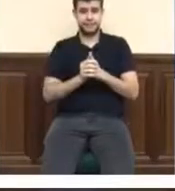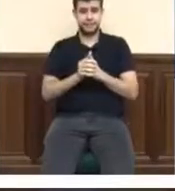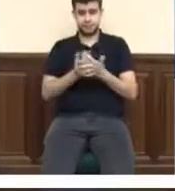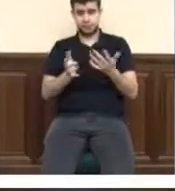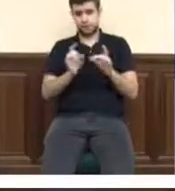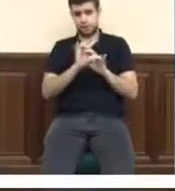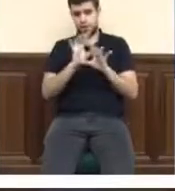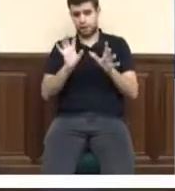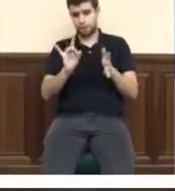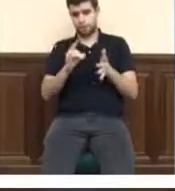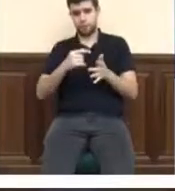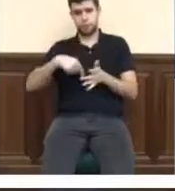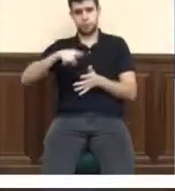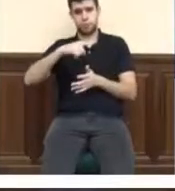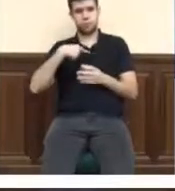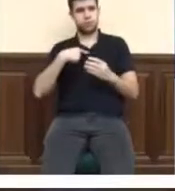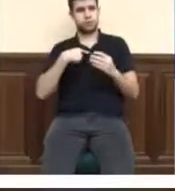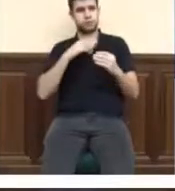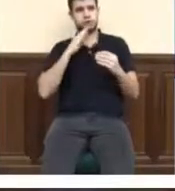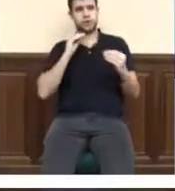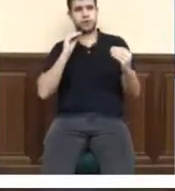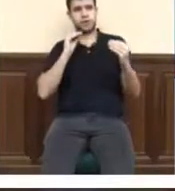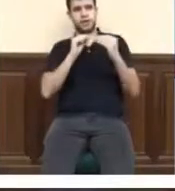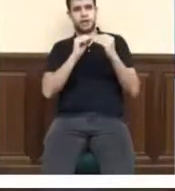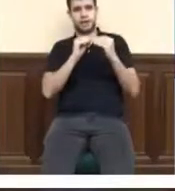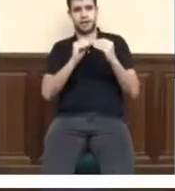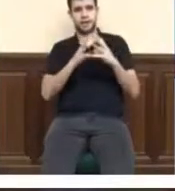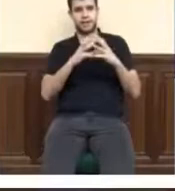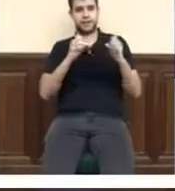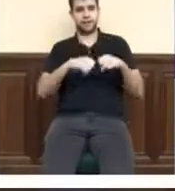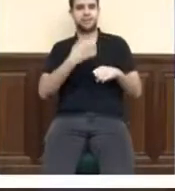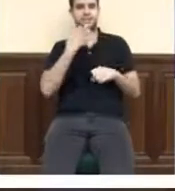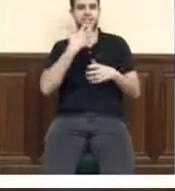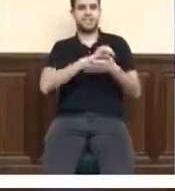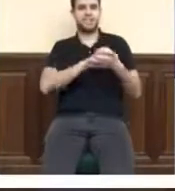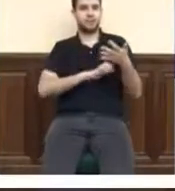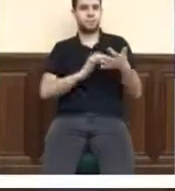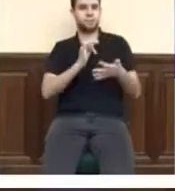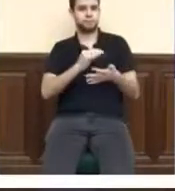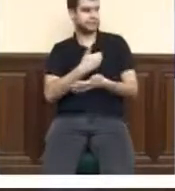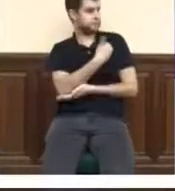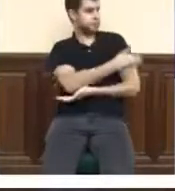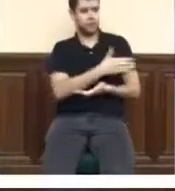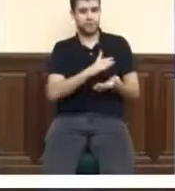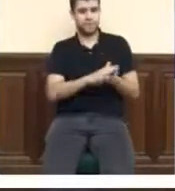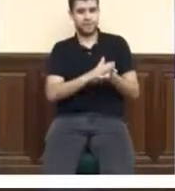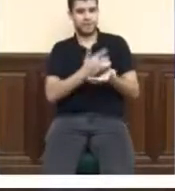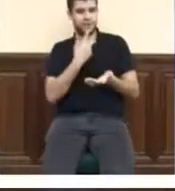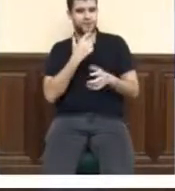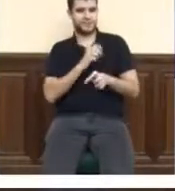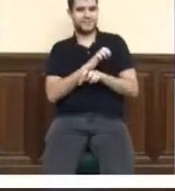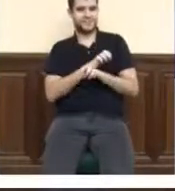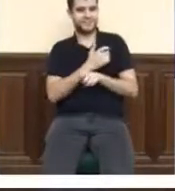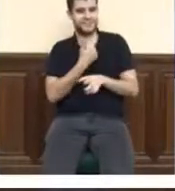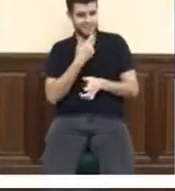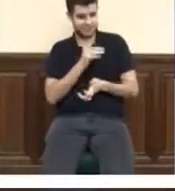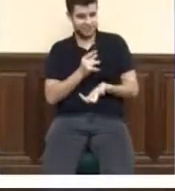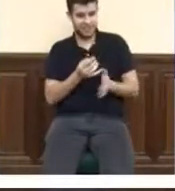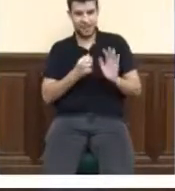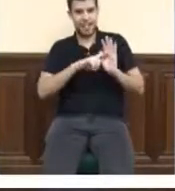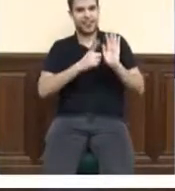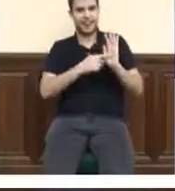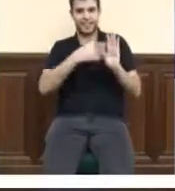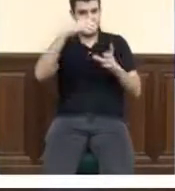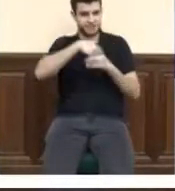estamos de acuerdo en que se haga si todos los informes son positivos y si se ajusta a la legalidad. Eso yo creo que nadie